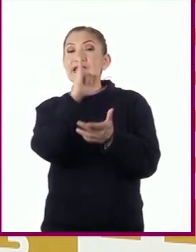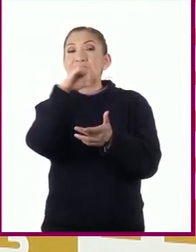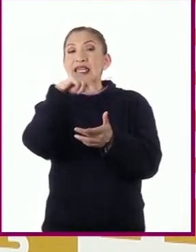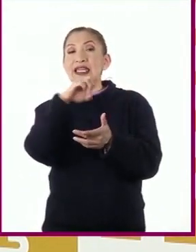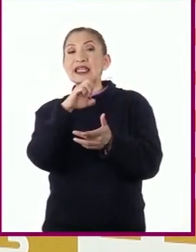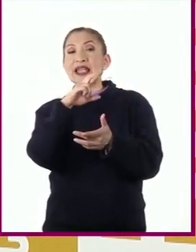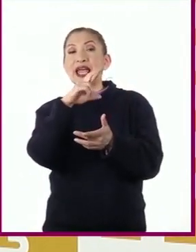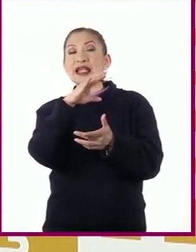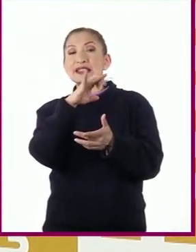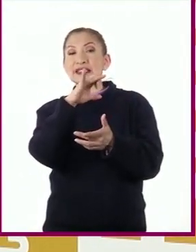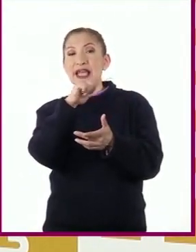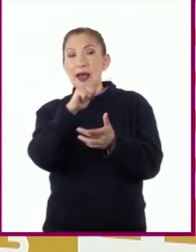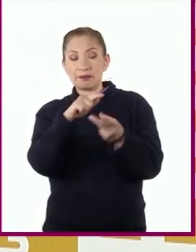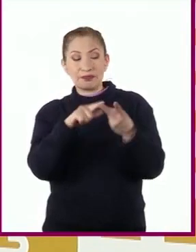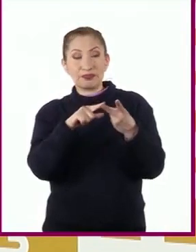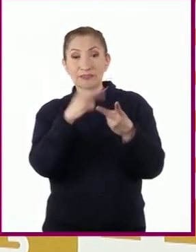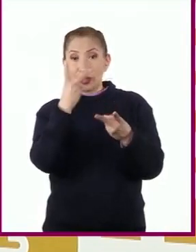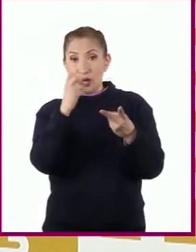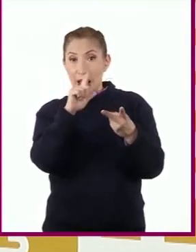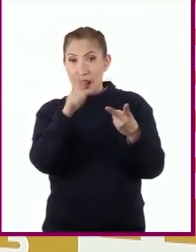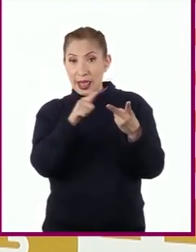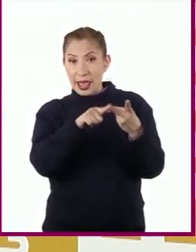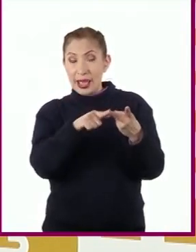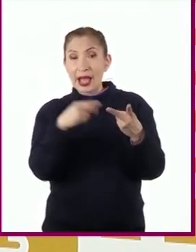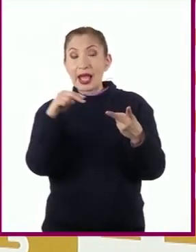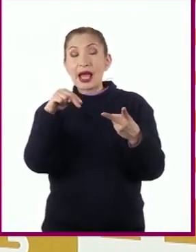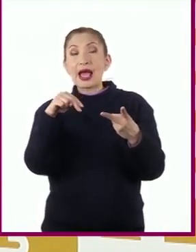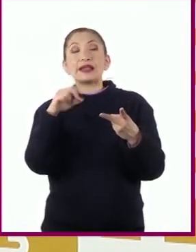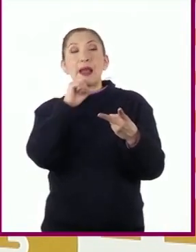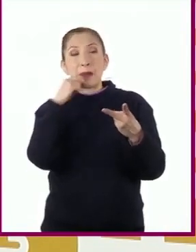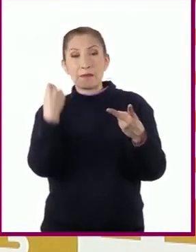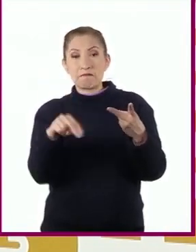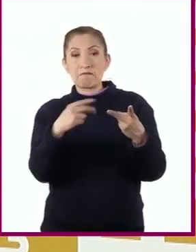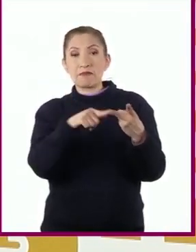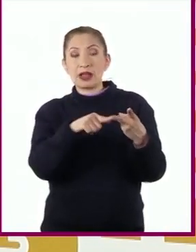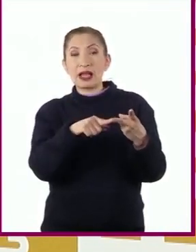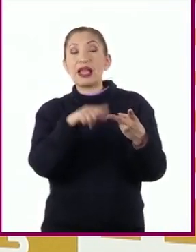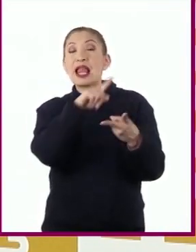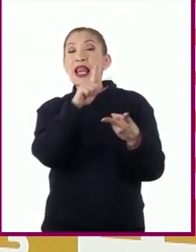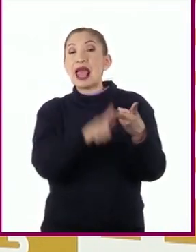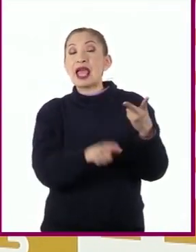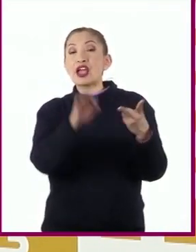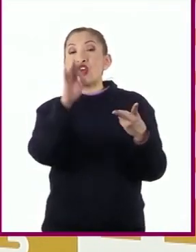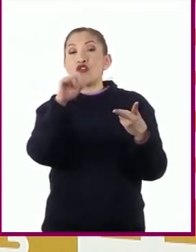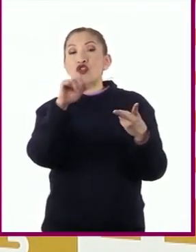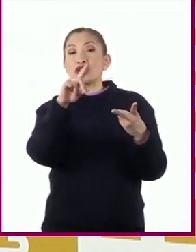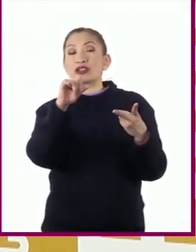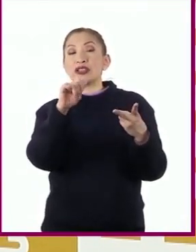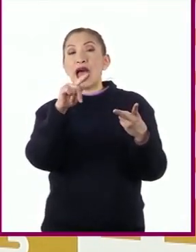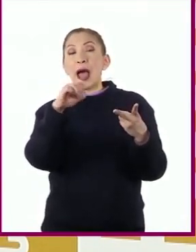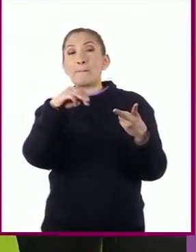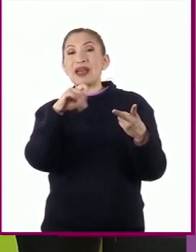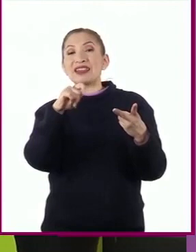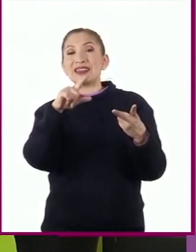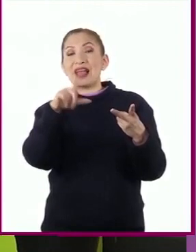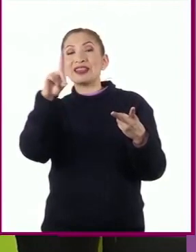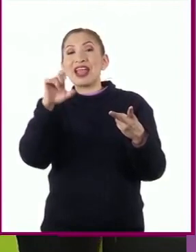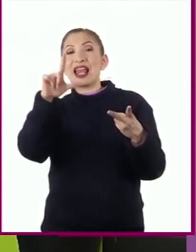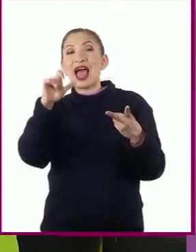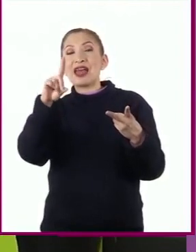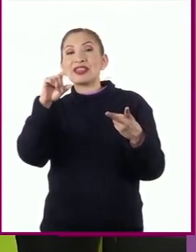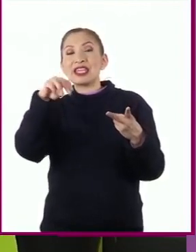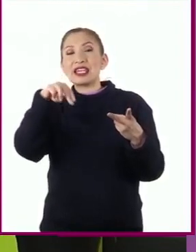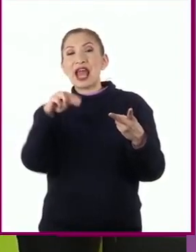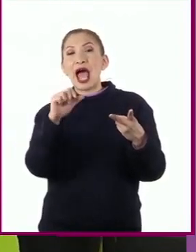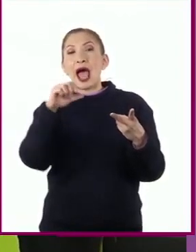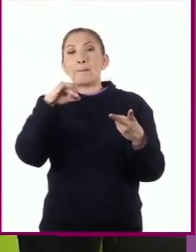inercia. La segunda ley de Newton, también llamada ley fundamental de la dinámica. La tercera